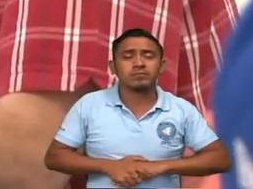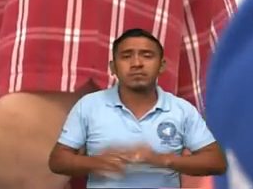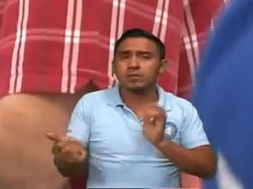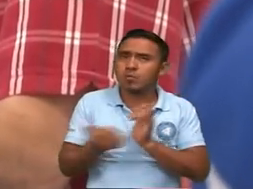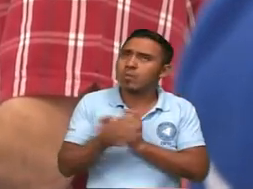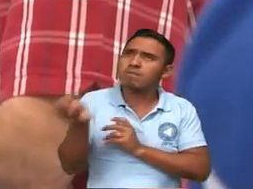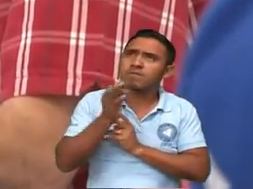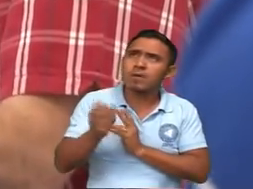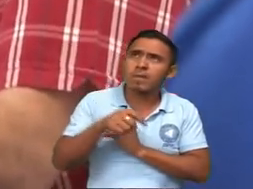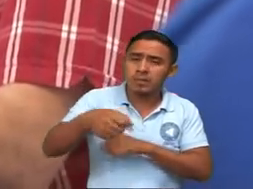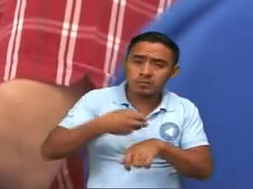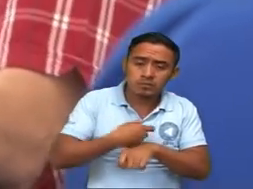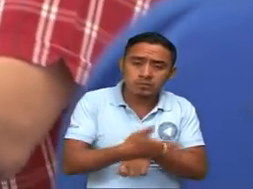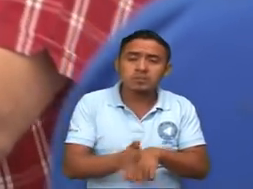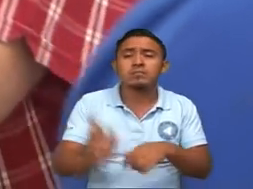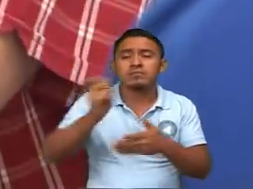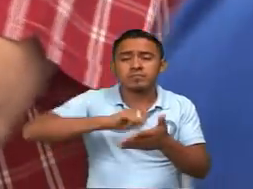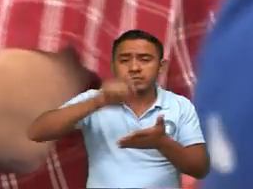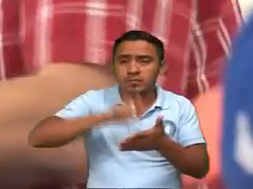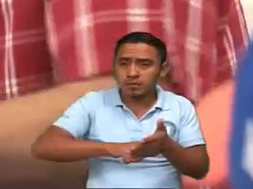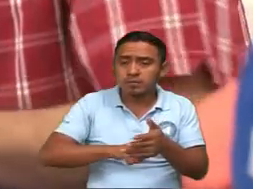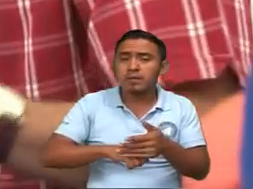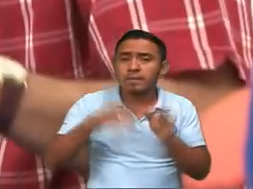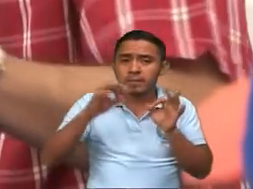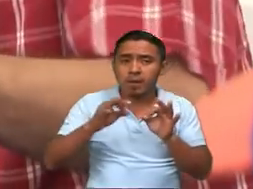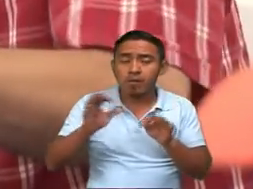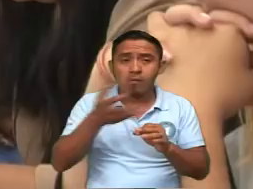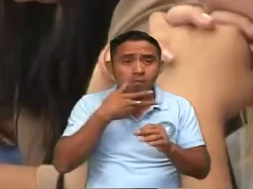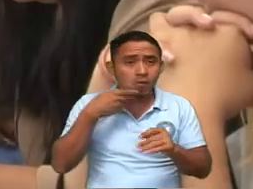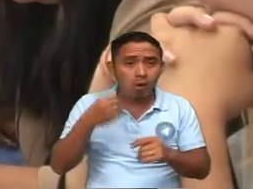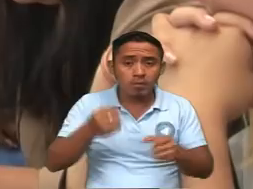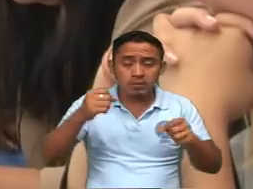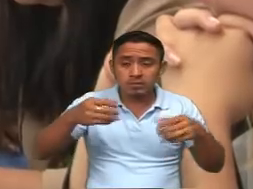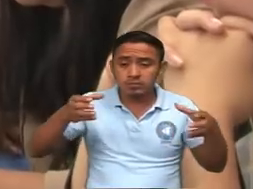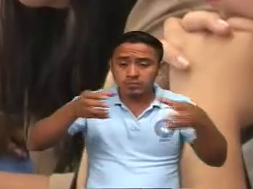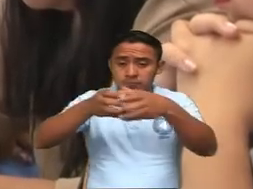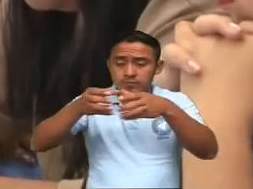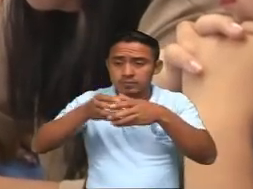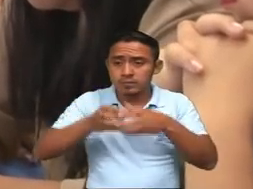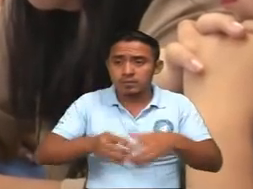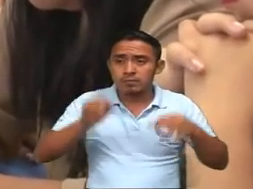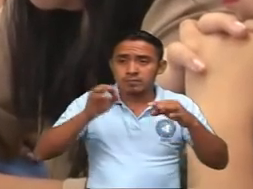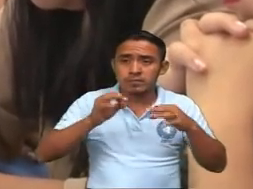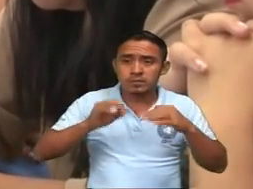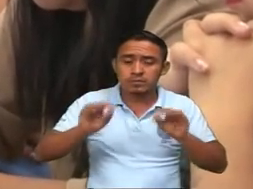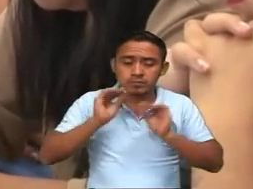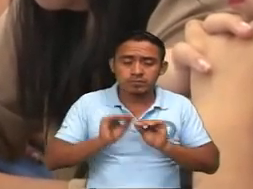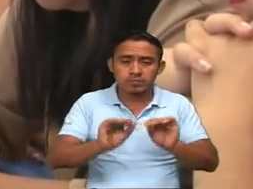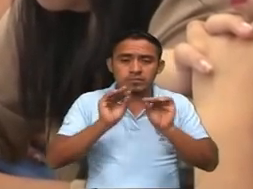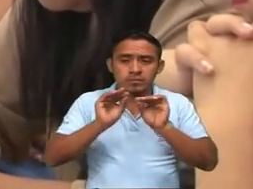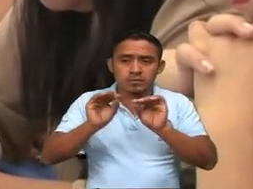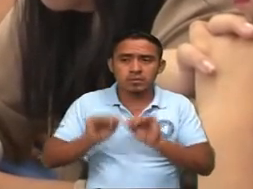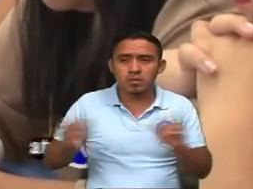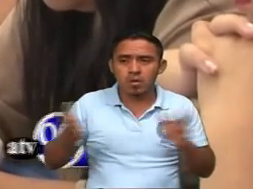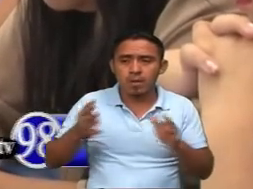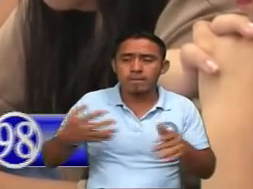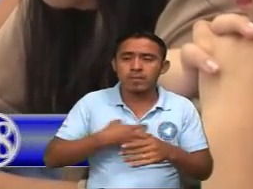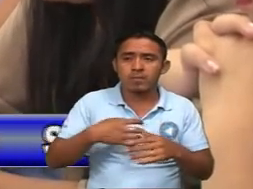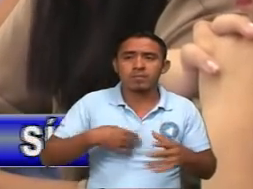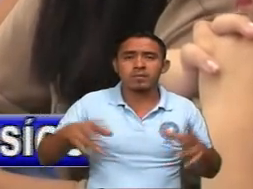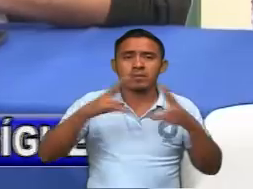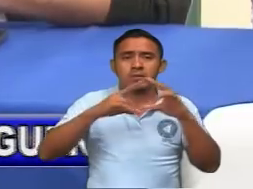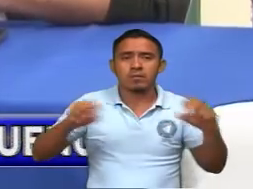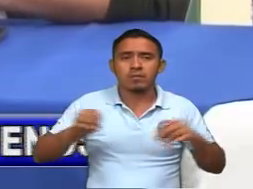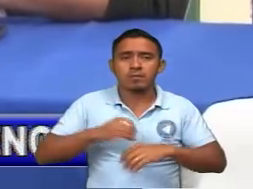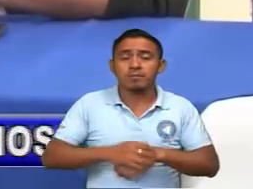Asimismo, en el Consejo se ratificó el fortalecer con los jóvenes en las comunidades el área de enseñanza que nos identifica como